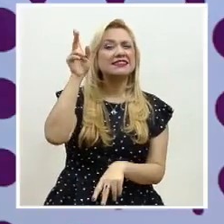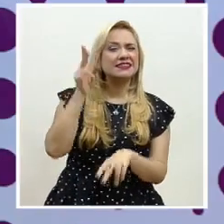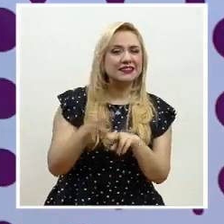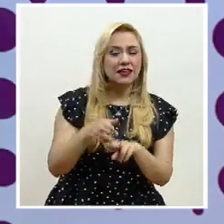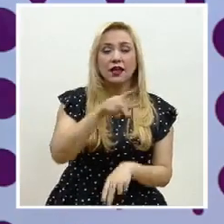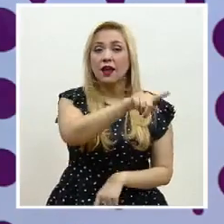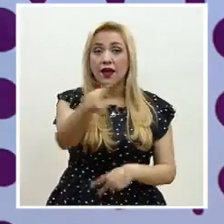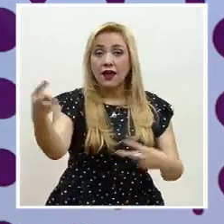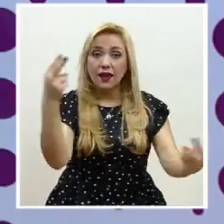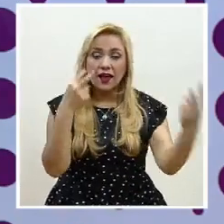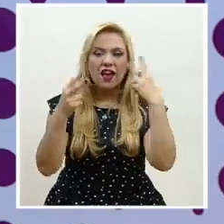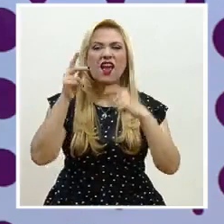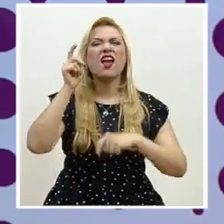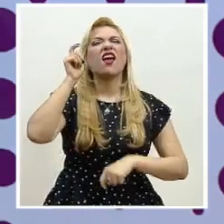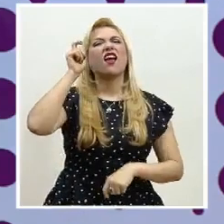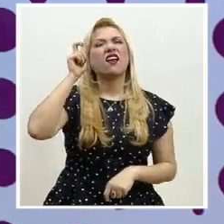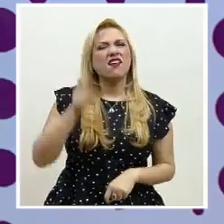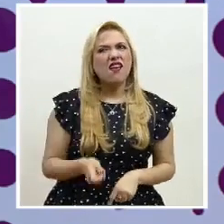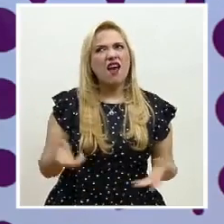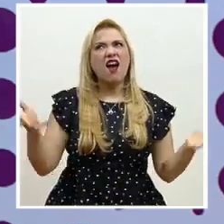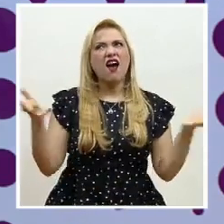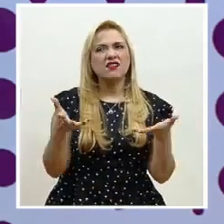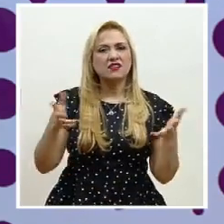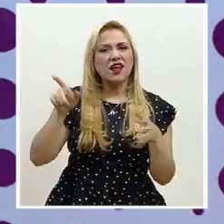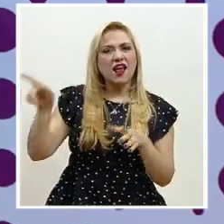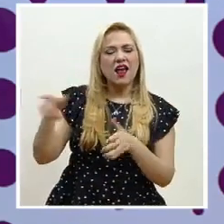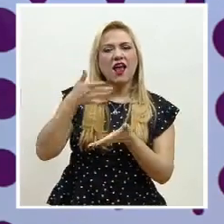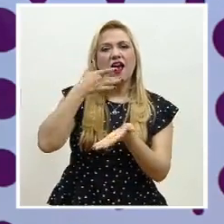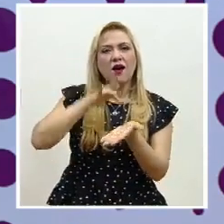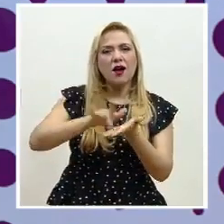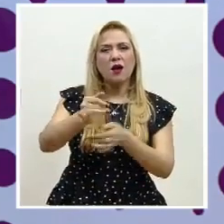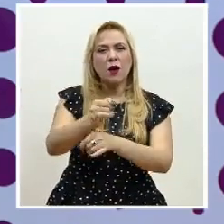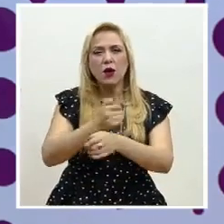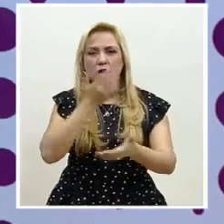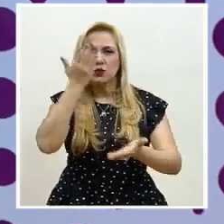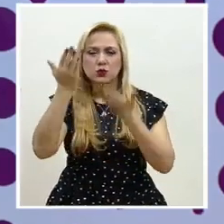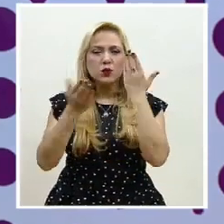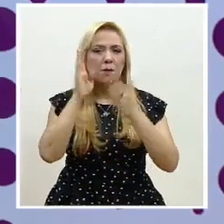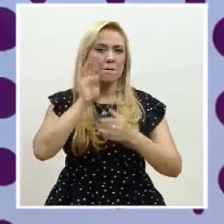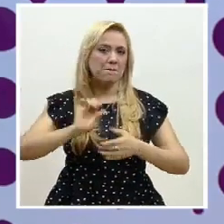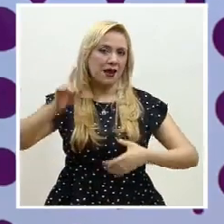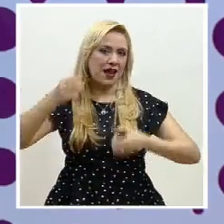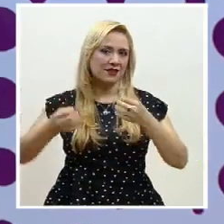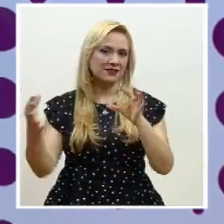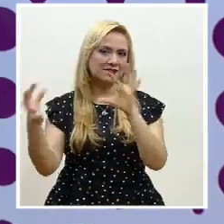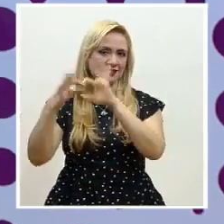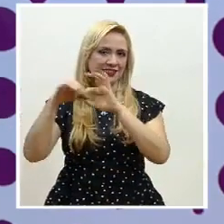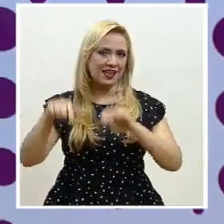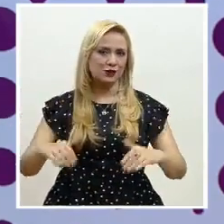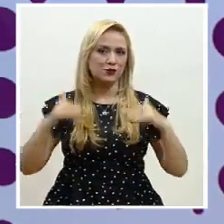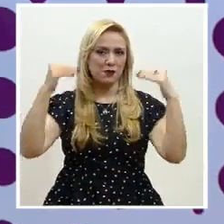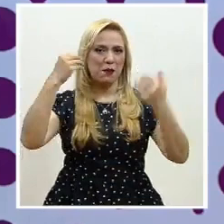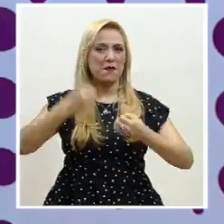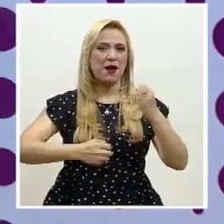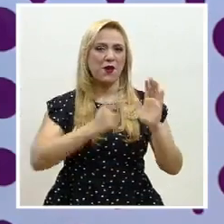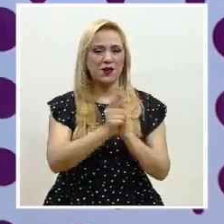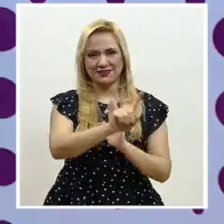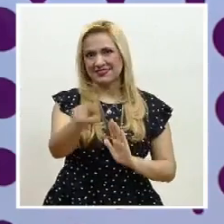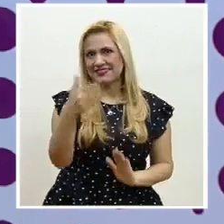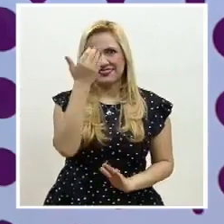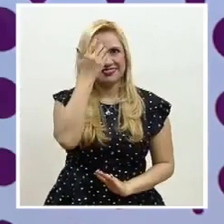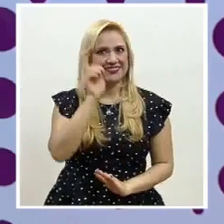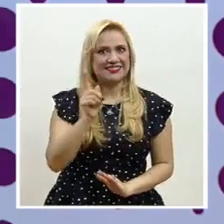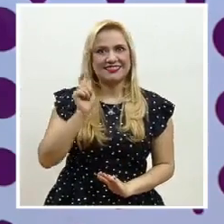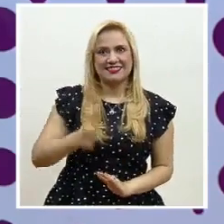a quienes nos escuchan que estamos platicando sobre el papel de los secretarios y secretarias de estudio y cuenta en la Suprema Corte de Justicia de la Nación, y para ello contamos